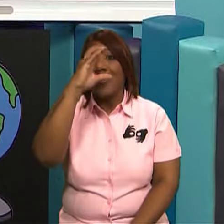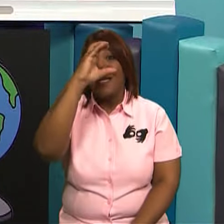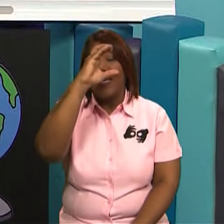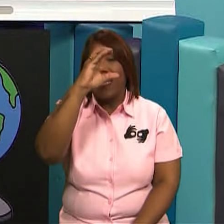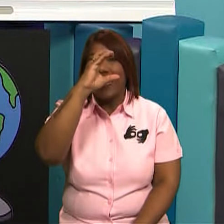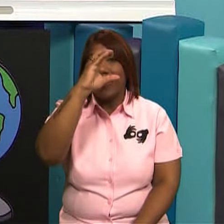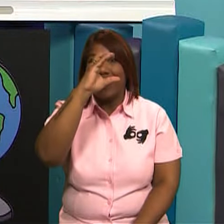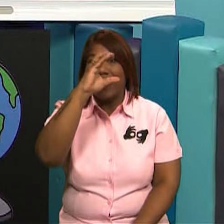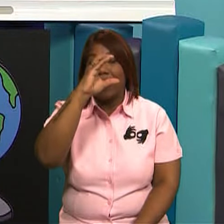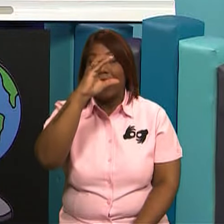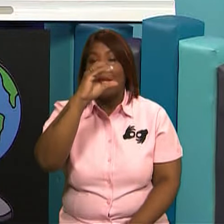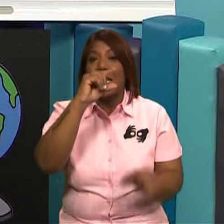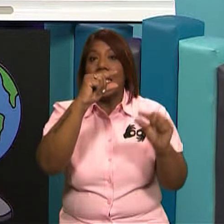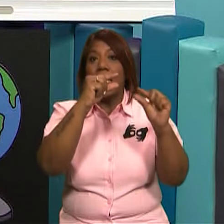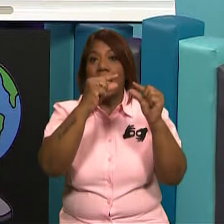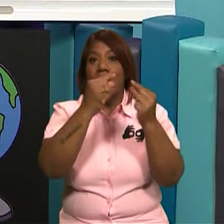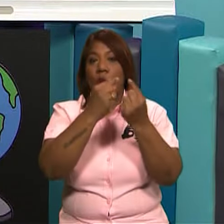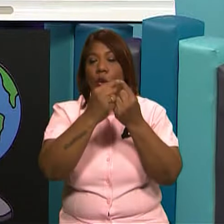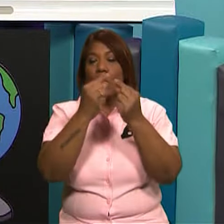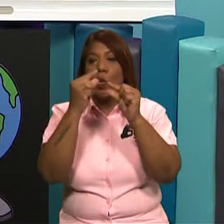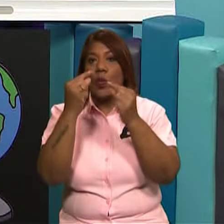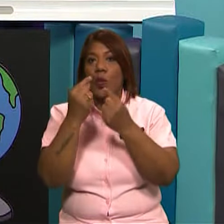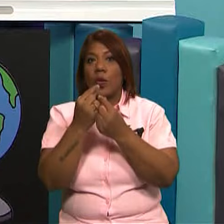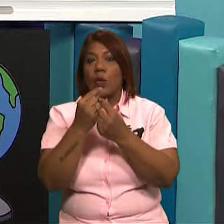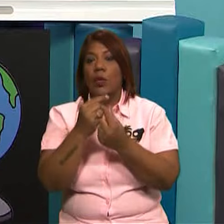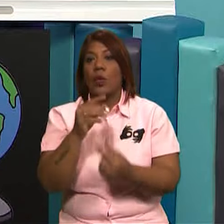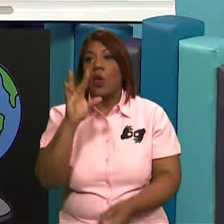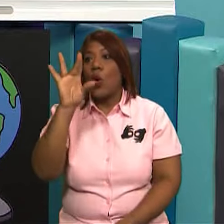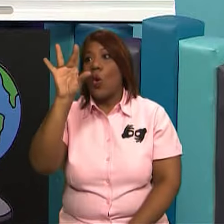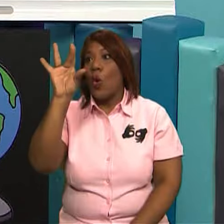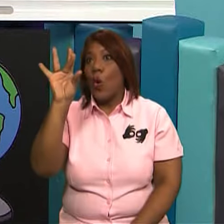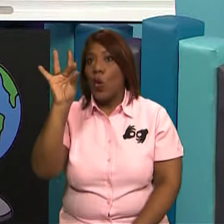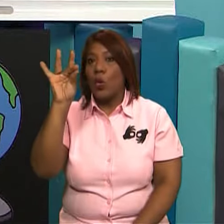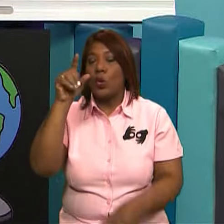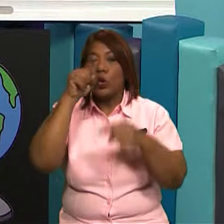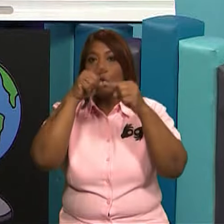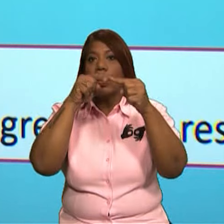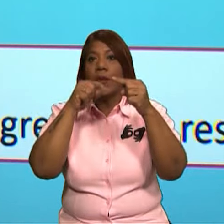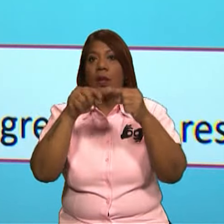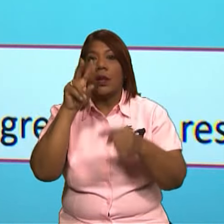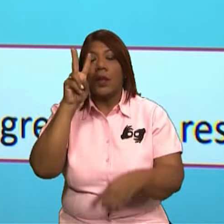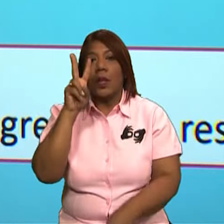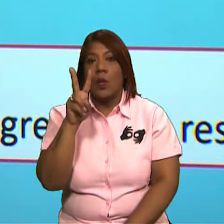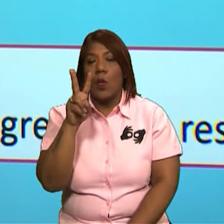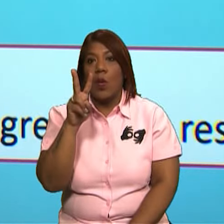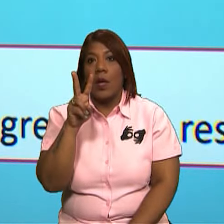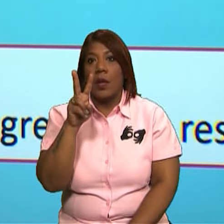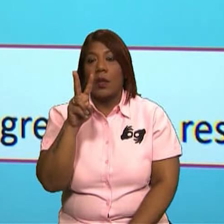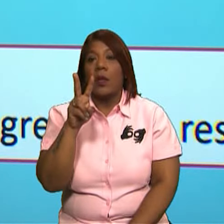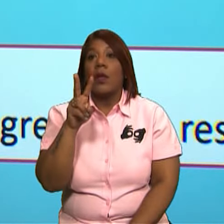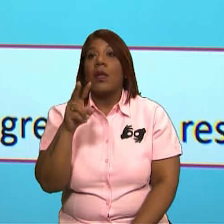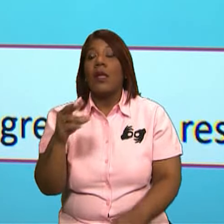grupos de 100, voy a dividir 8 entre 4. Y al resultado le voy a agregar los dos ceros